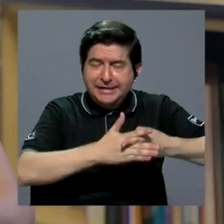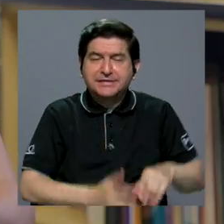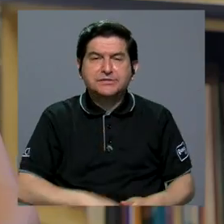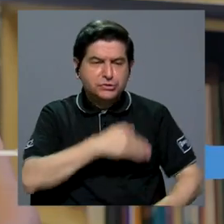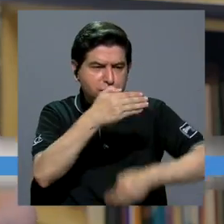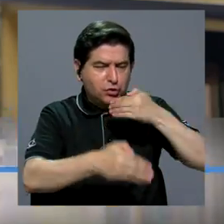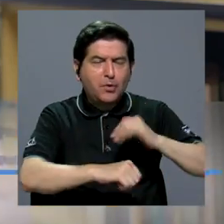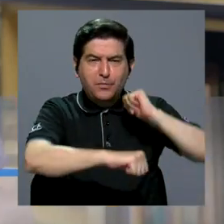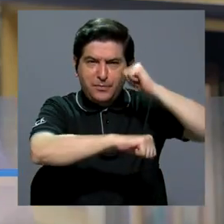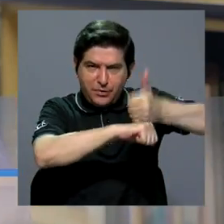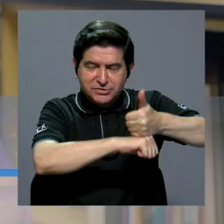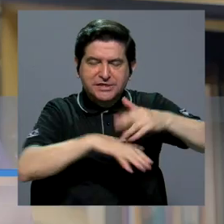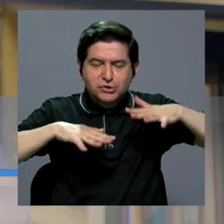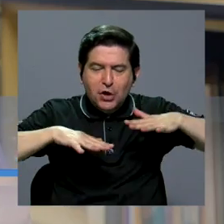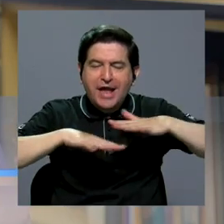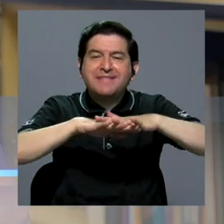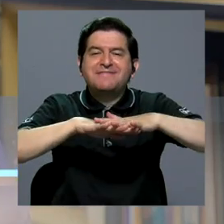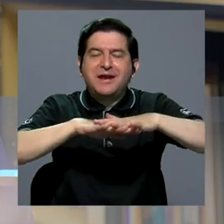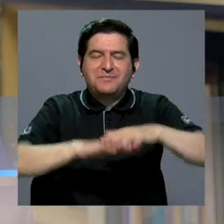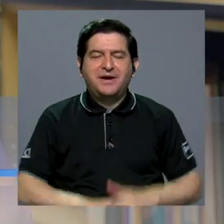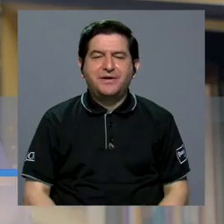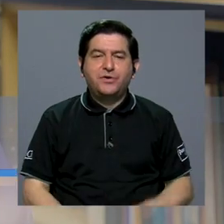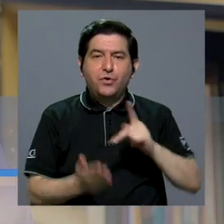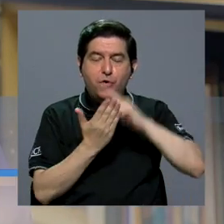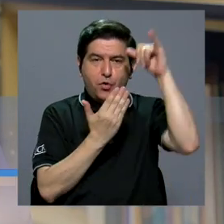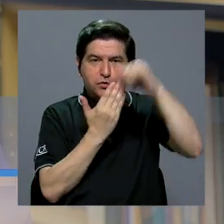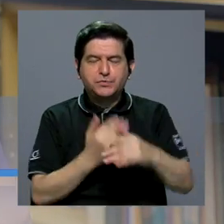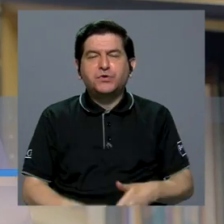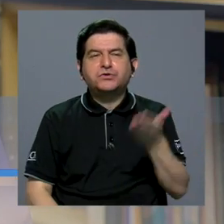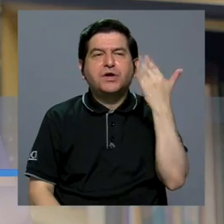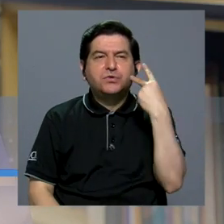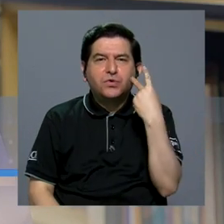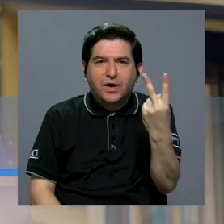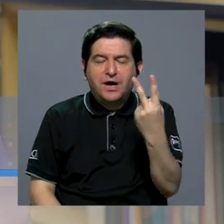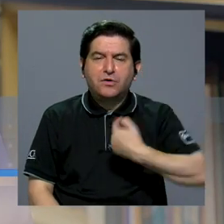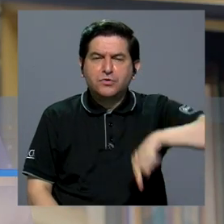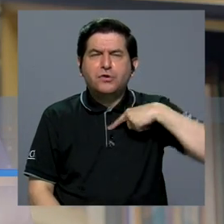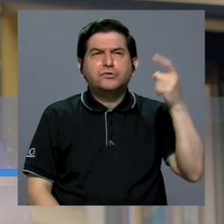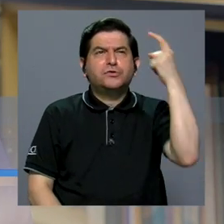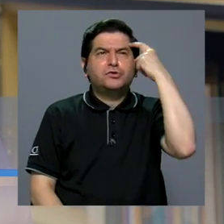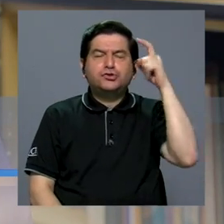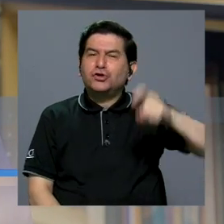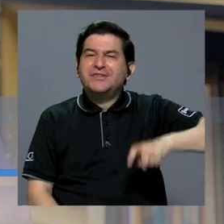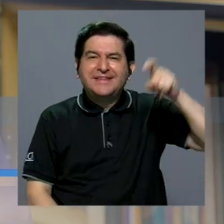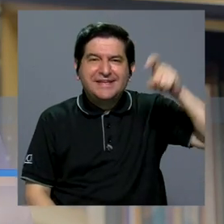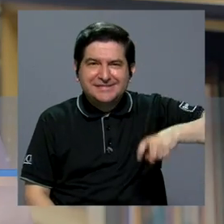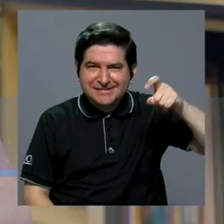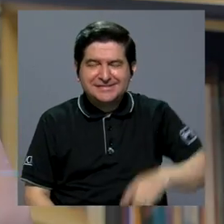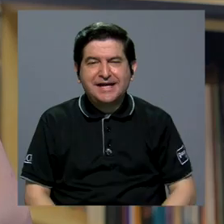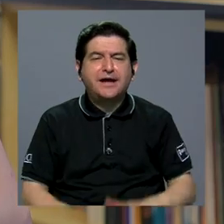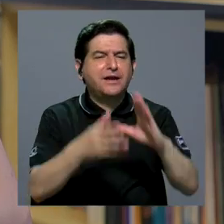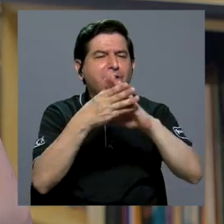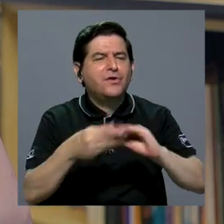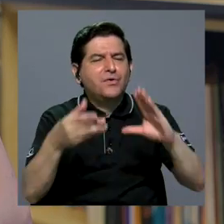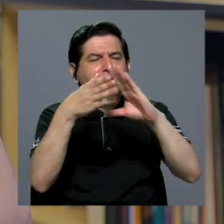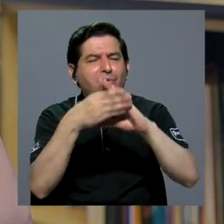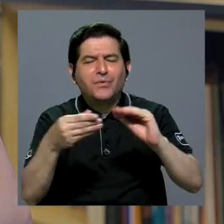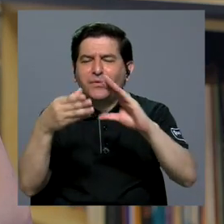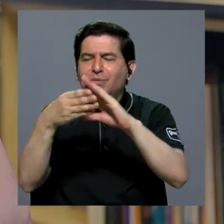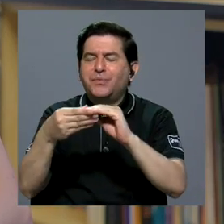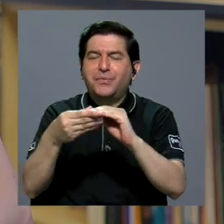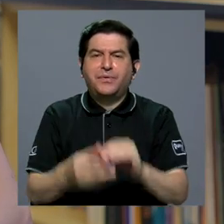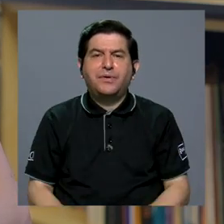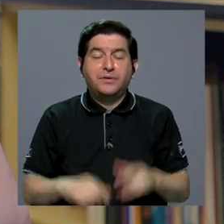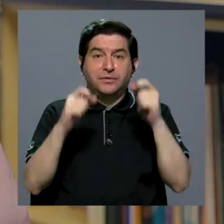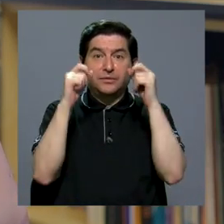del proceso de creación de Entramarnos como un proyecto audiovisual, nos planteamos la necesidad de relatos, narrativas que